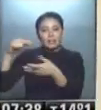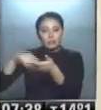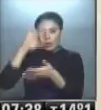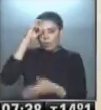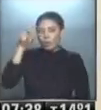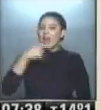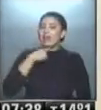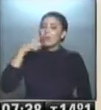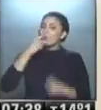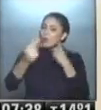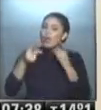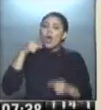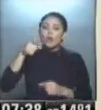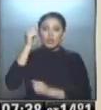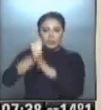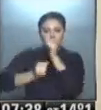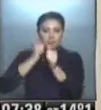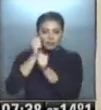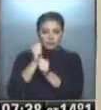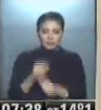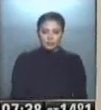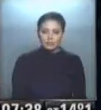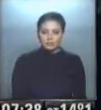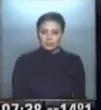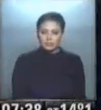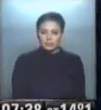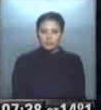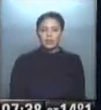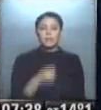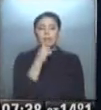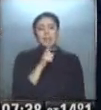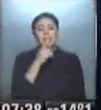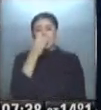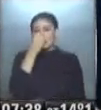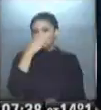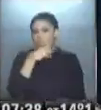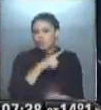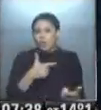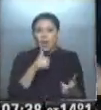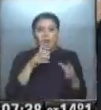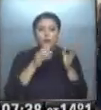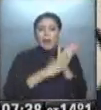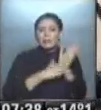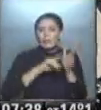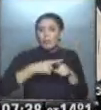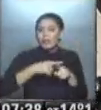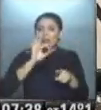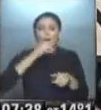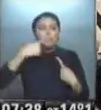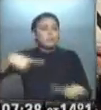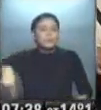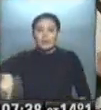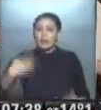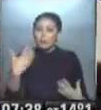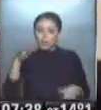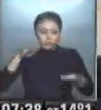para protestar contra la pastera finlandesa. Yo no creo que ningún partido político o algo haga caravana y junte tanta